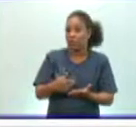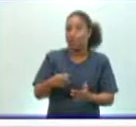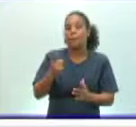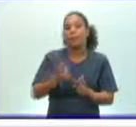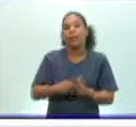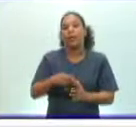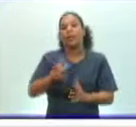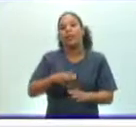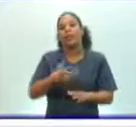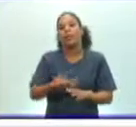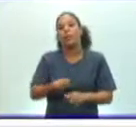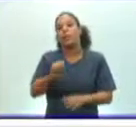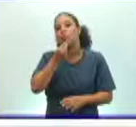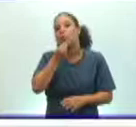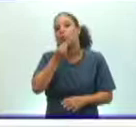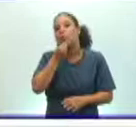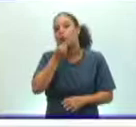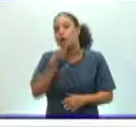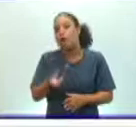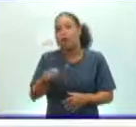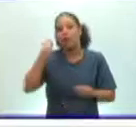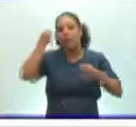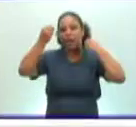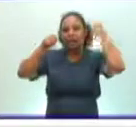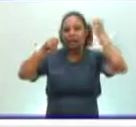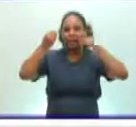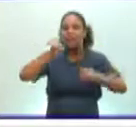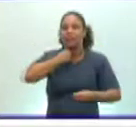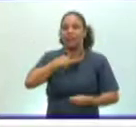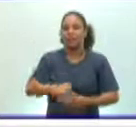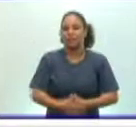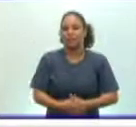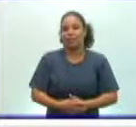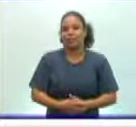podamos comenzar a analizar el ejercicio.